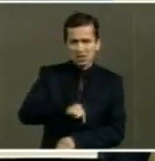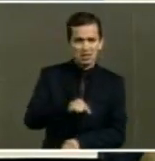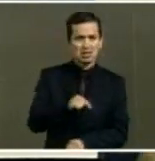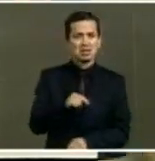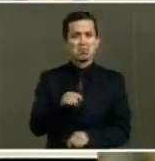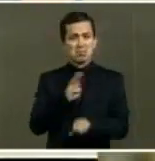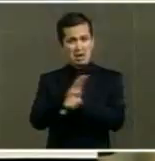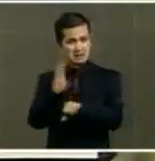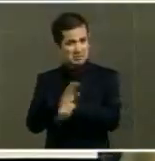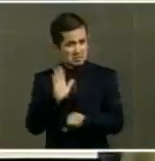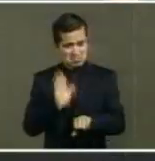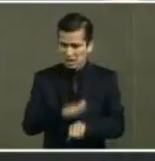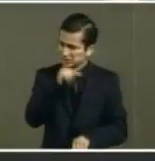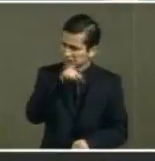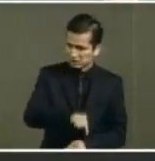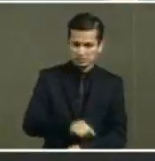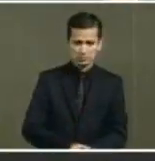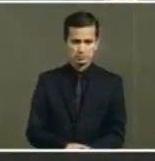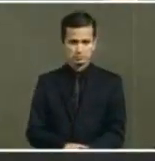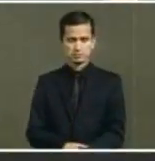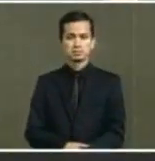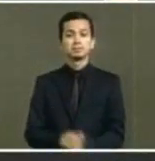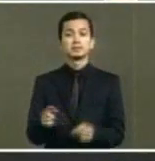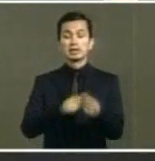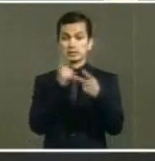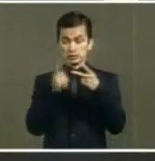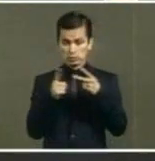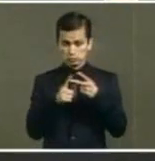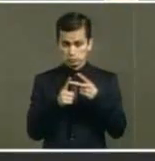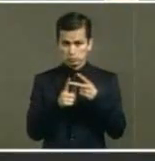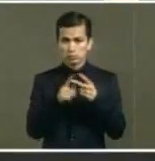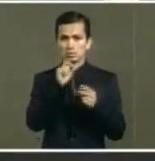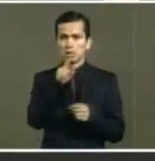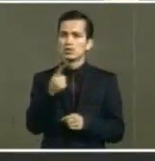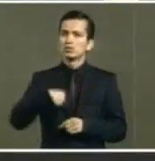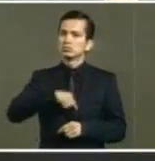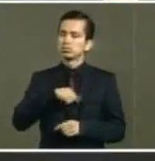Segundo, hemos impulsado fuertemente la infraestructura.